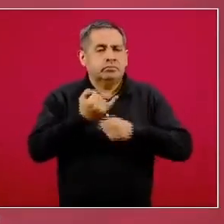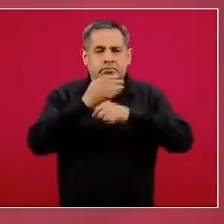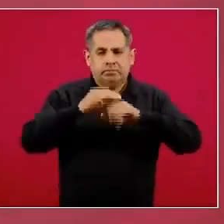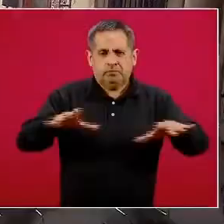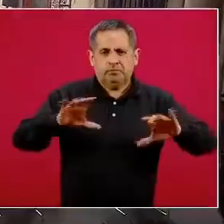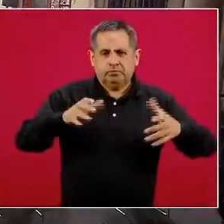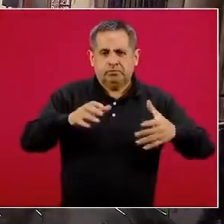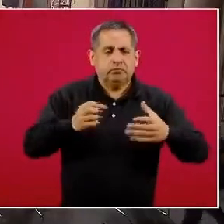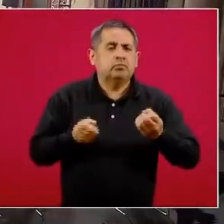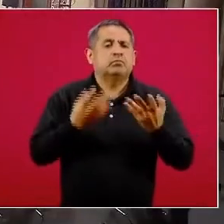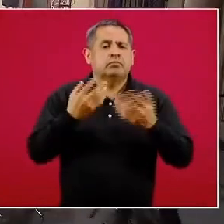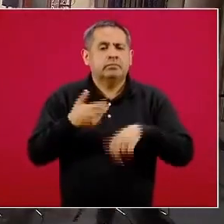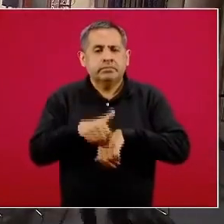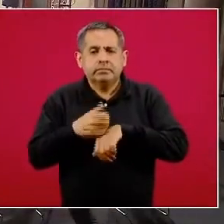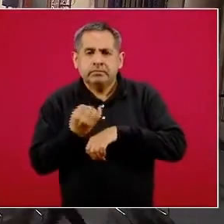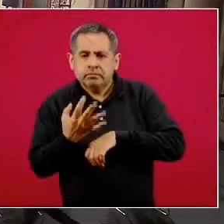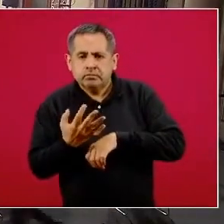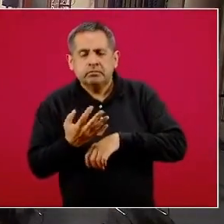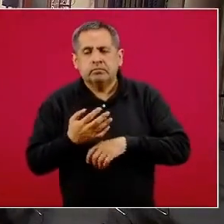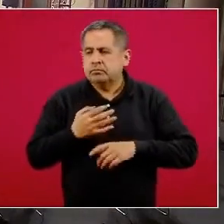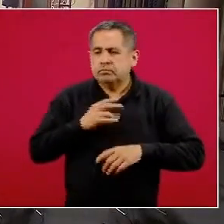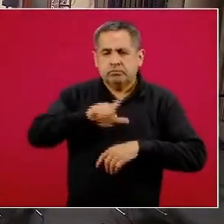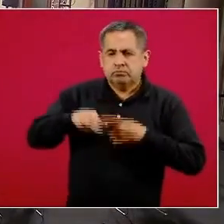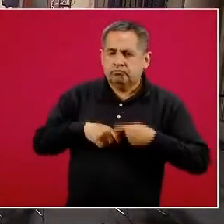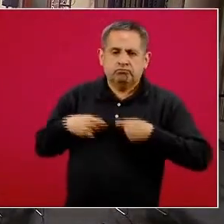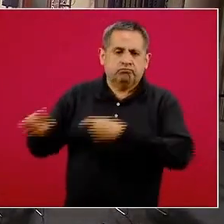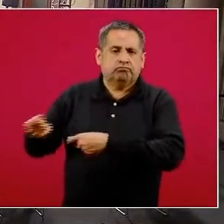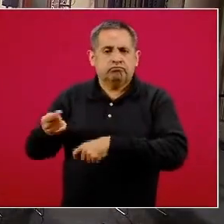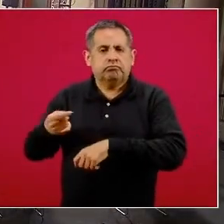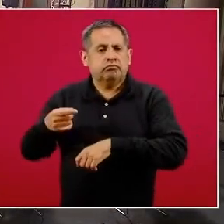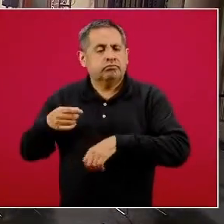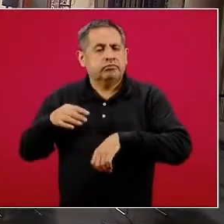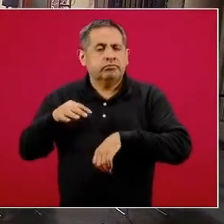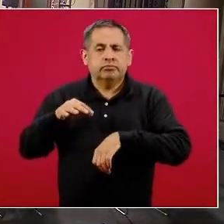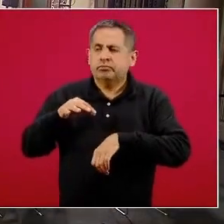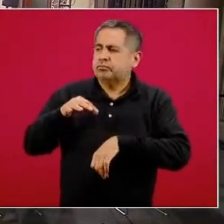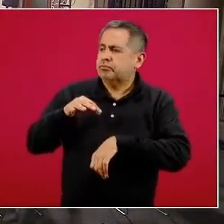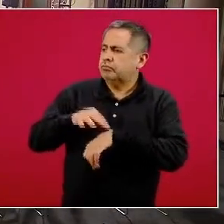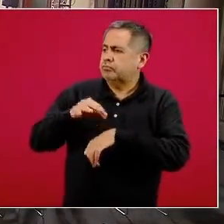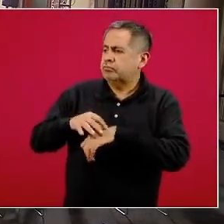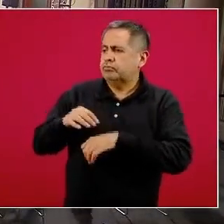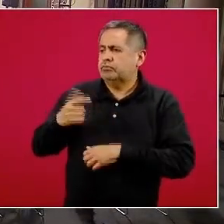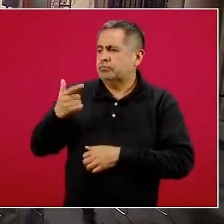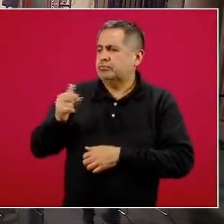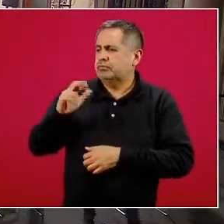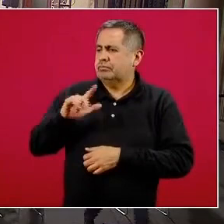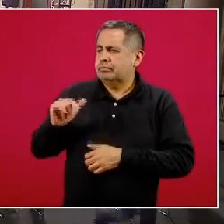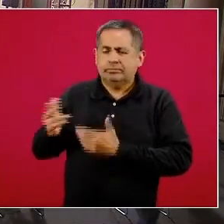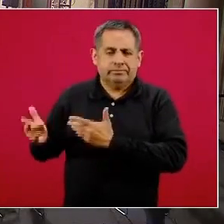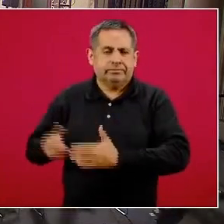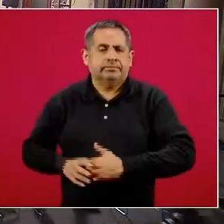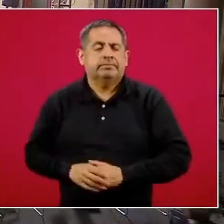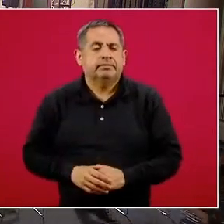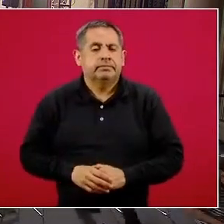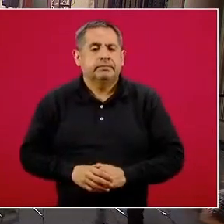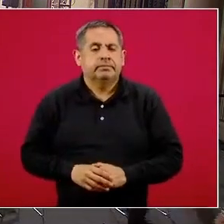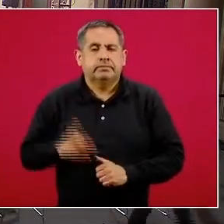informe técnico, para luego ceder la palabra a la doctora de la Garza. Bien, pues